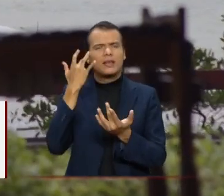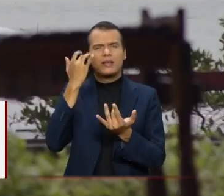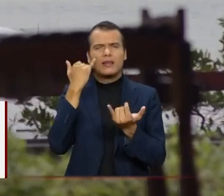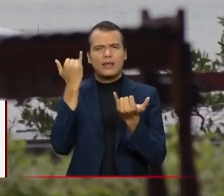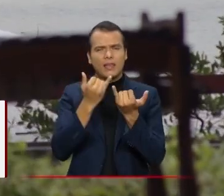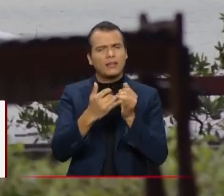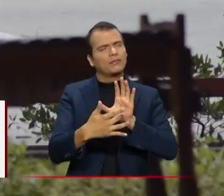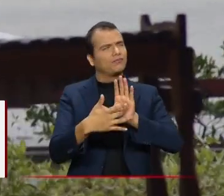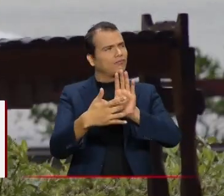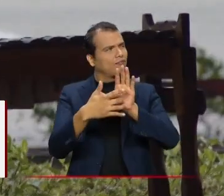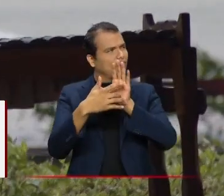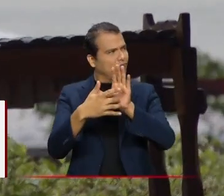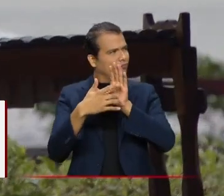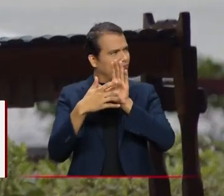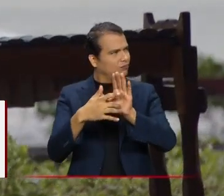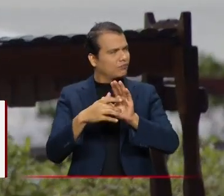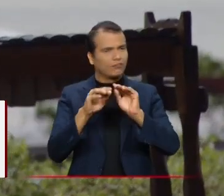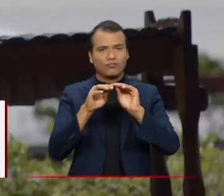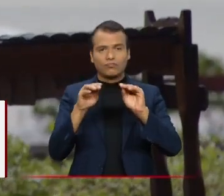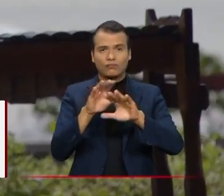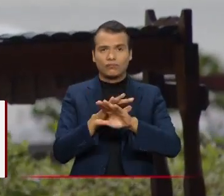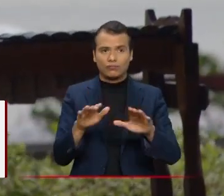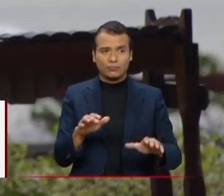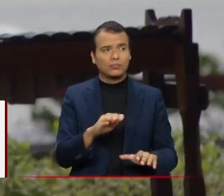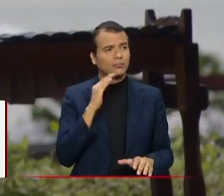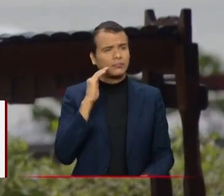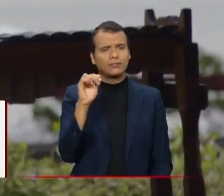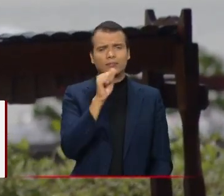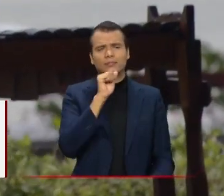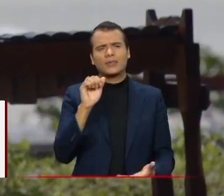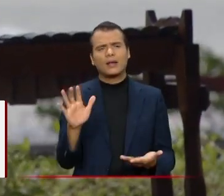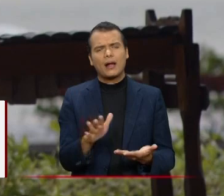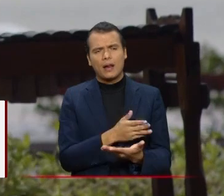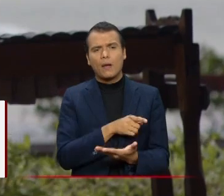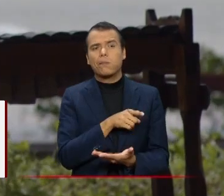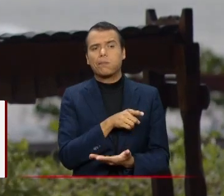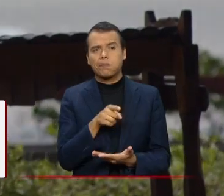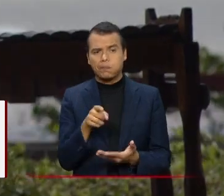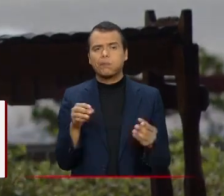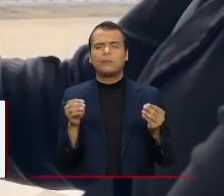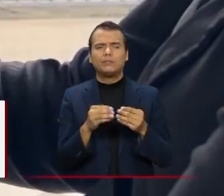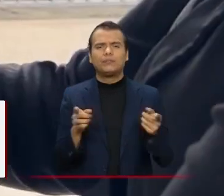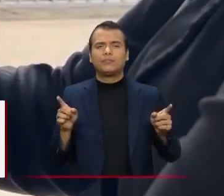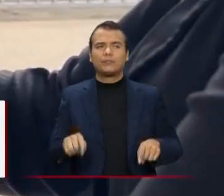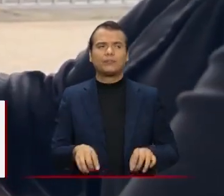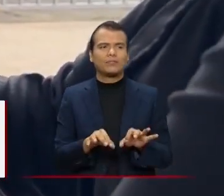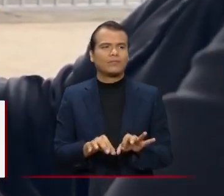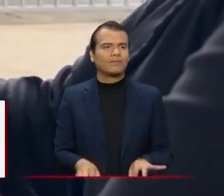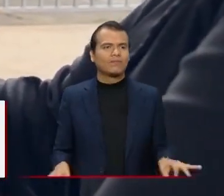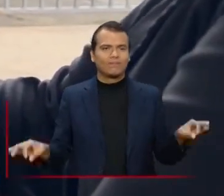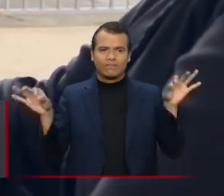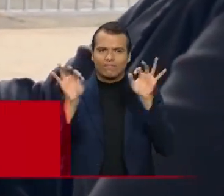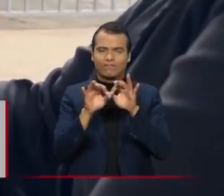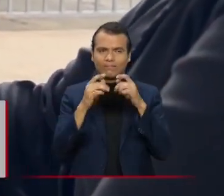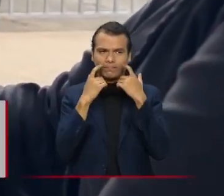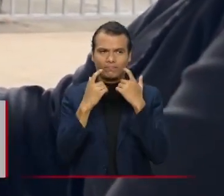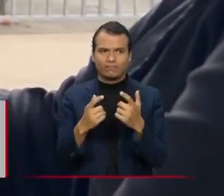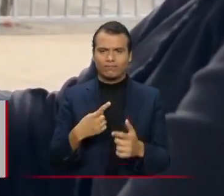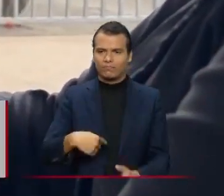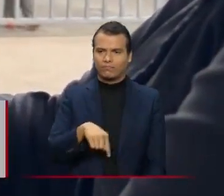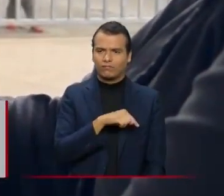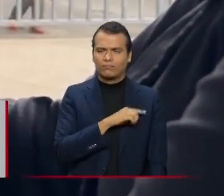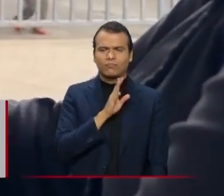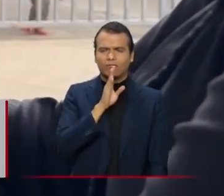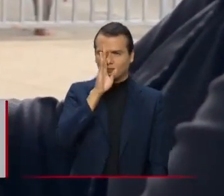haber sorpresas, van a haber cantadoras y lo importante es resaltar la tradición a partir de los